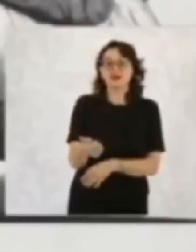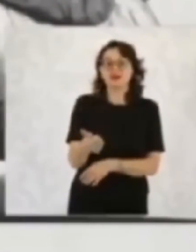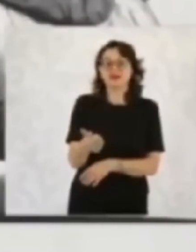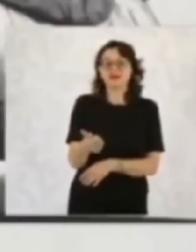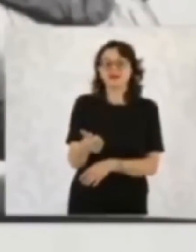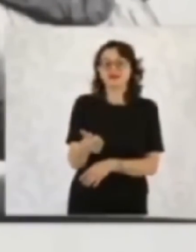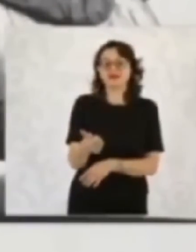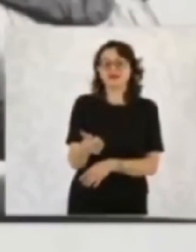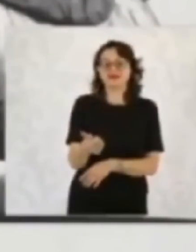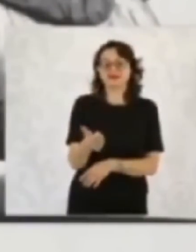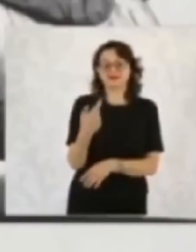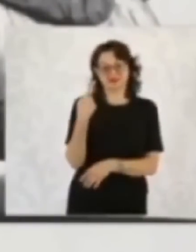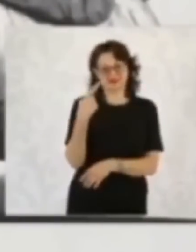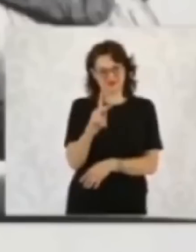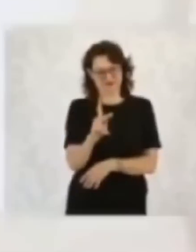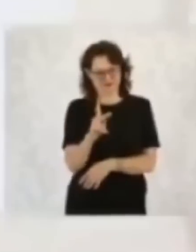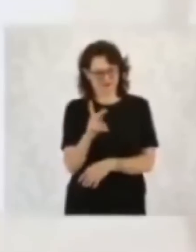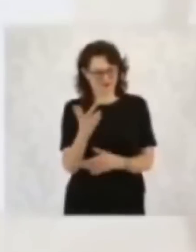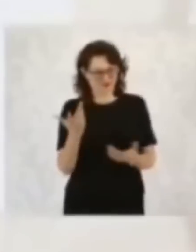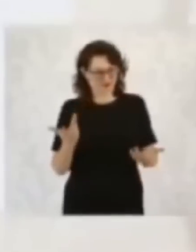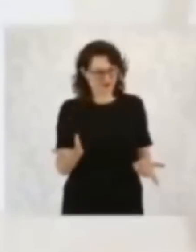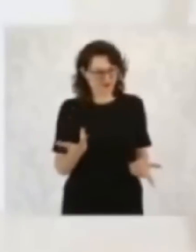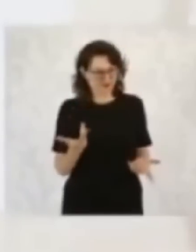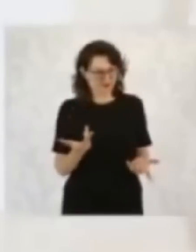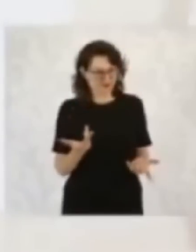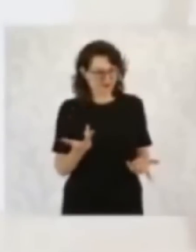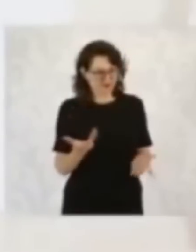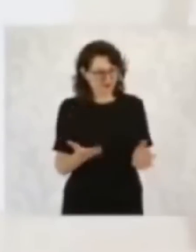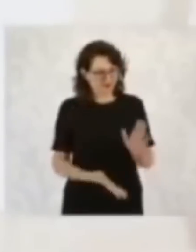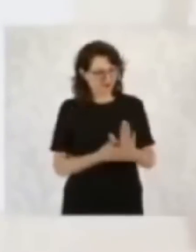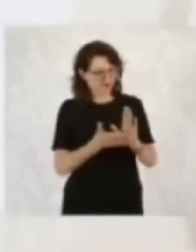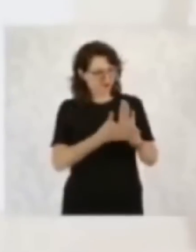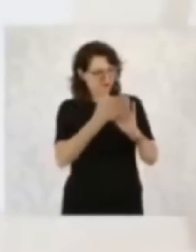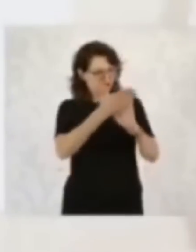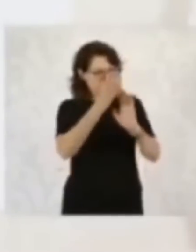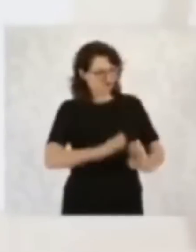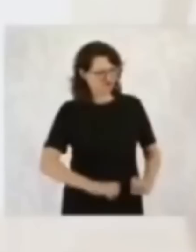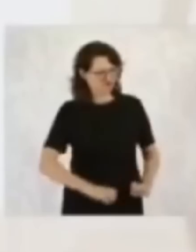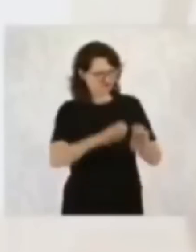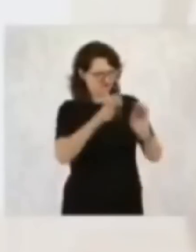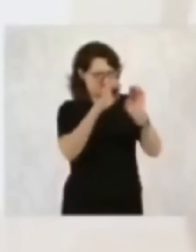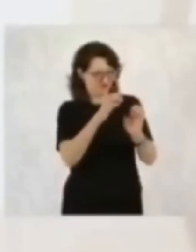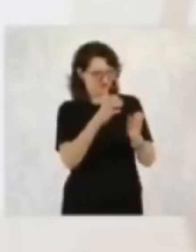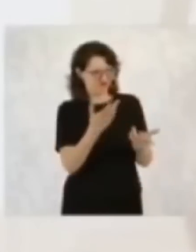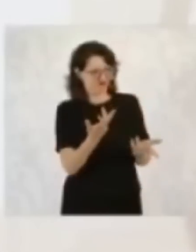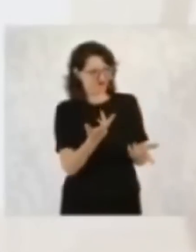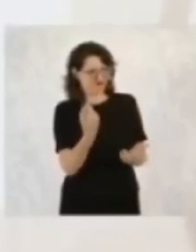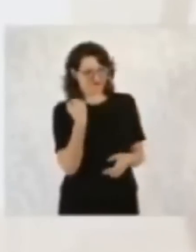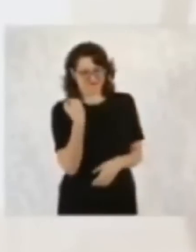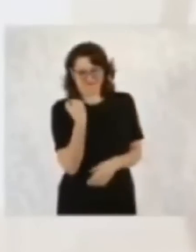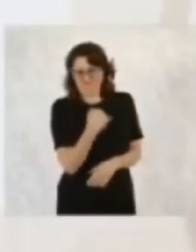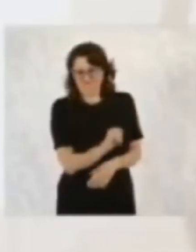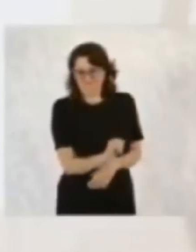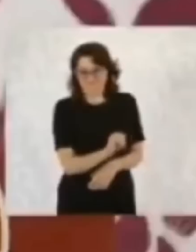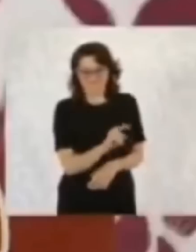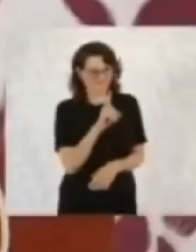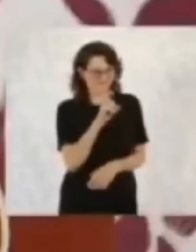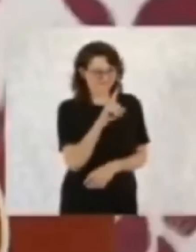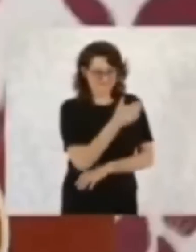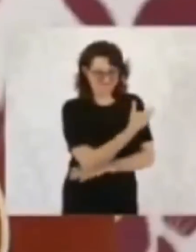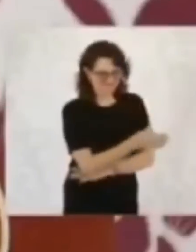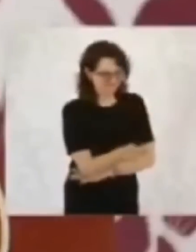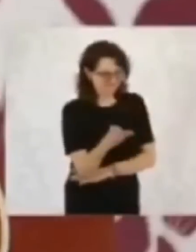derechos. Pero si esa agua que no tiene pago de derechos se está utilizando en un desarrollo habitacional y ese